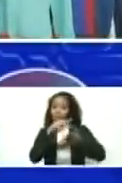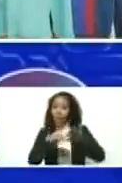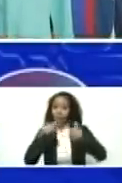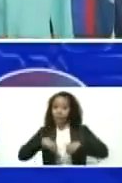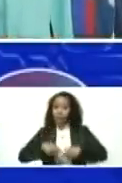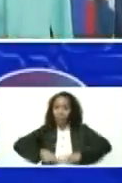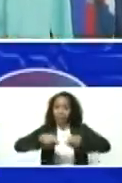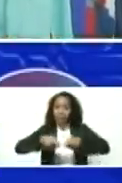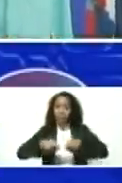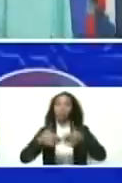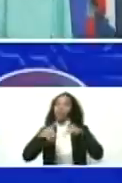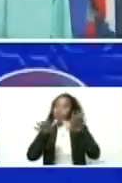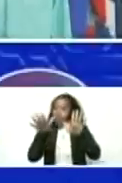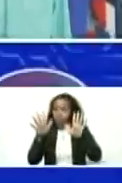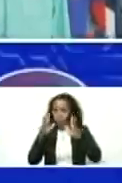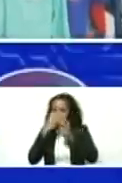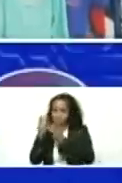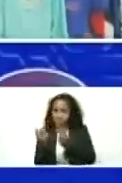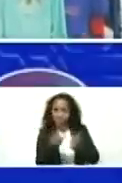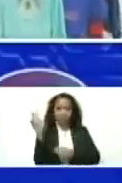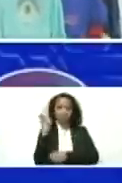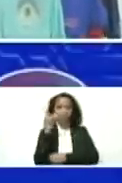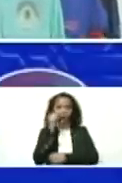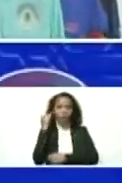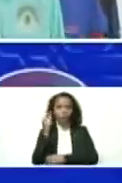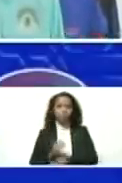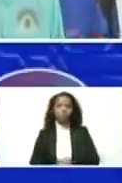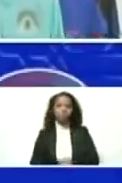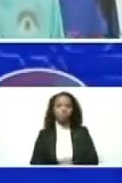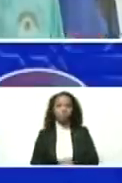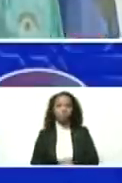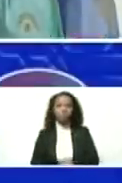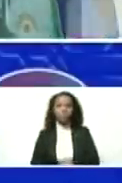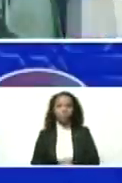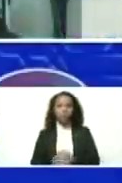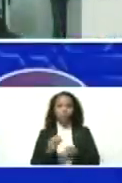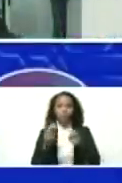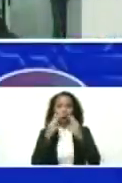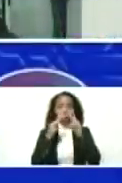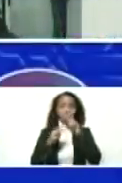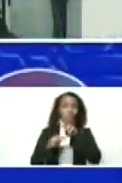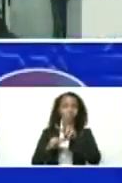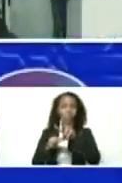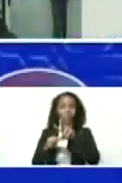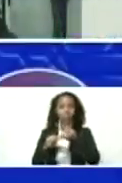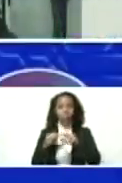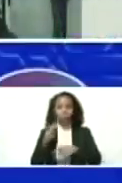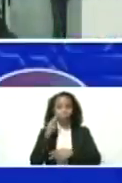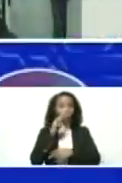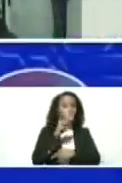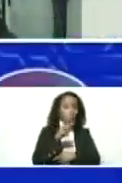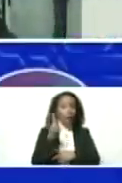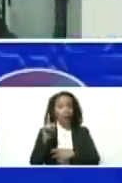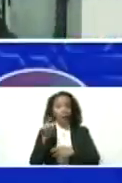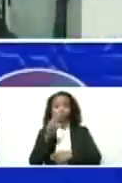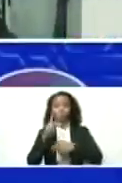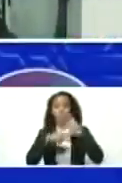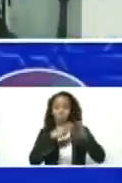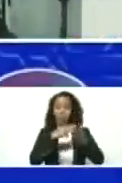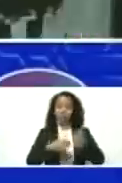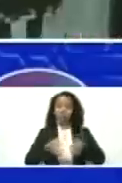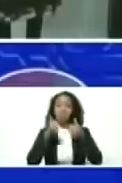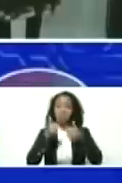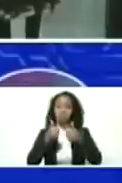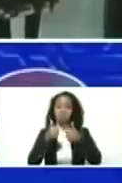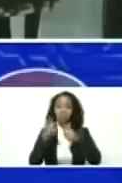mercado y, por supuesto, invitar a los venezolanos y venezolanas a deleitarse con estos productos que además son de gran calidad. Nosotros en esta página,